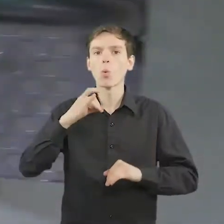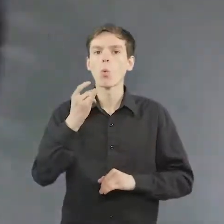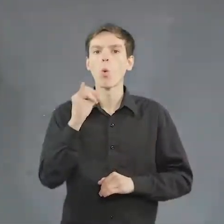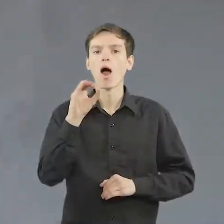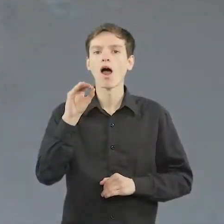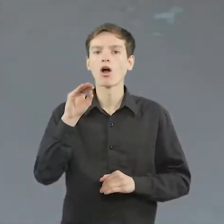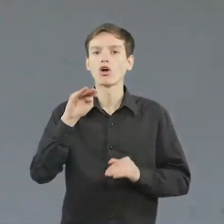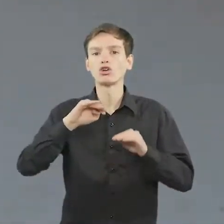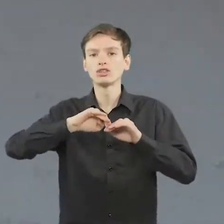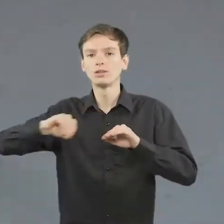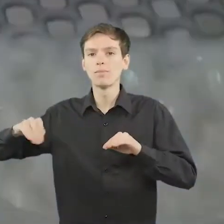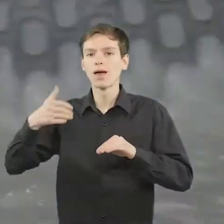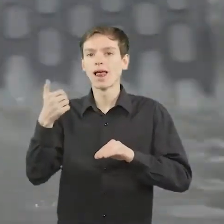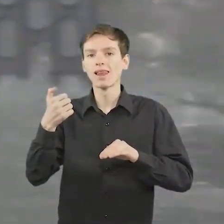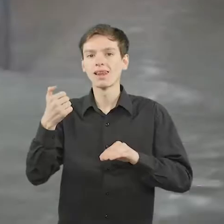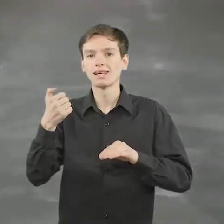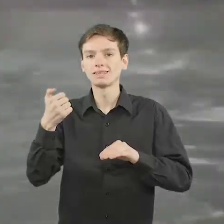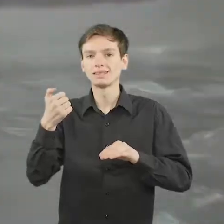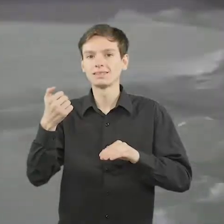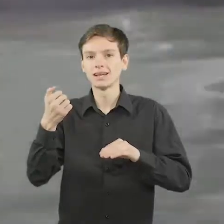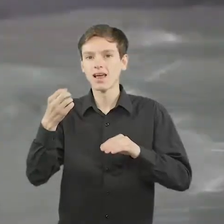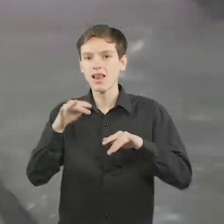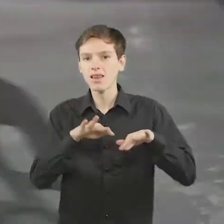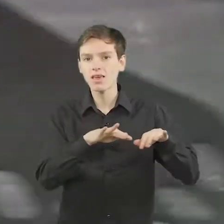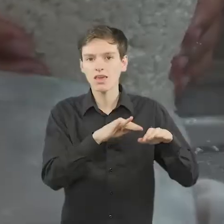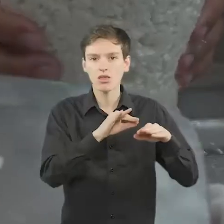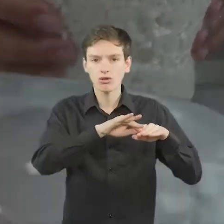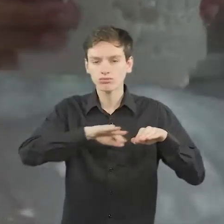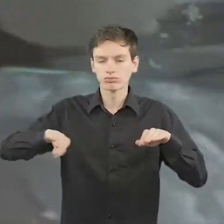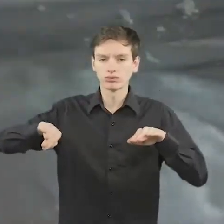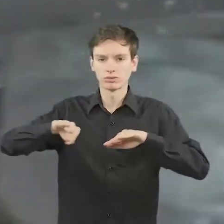leche del líquido. Este líquido se llama suero.